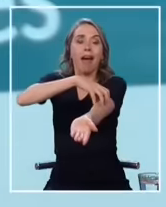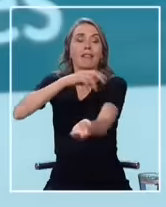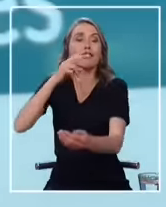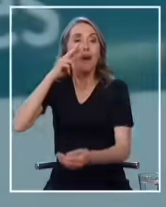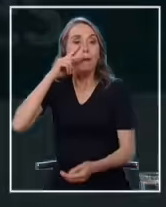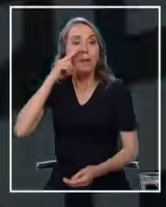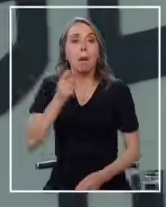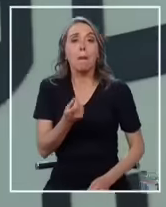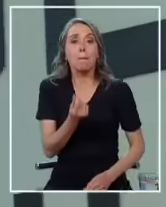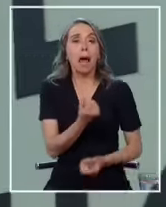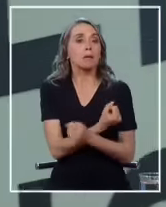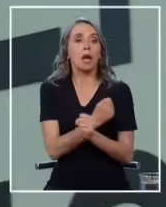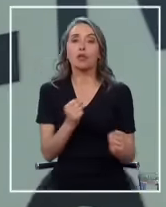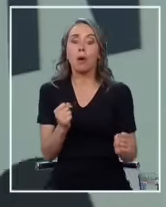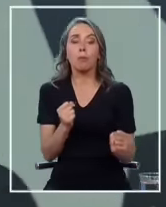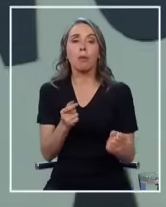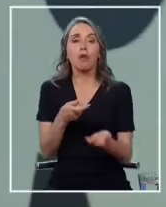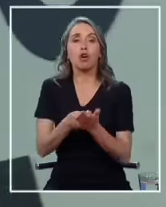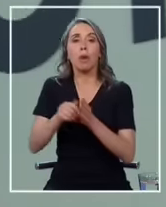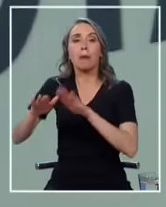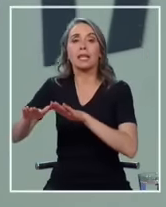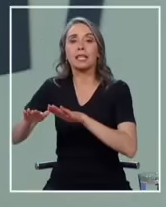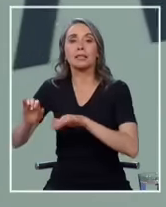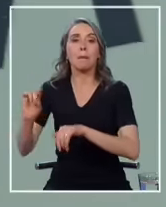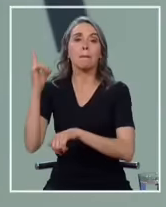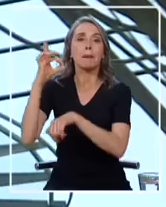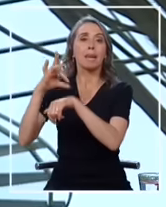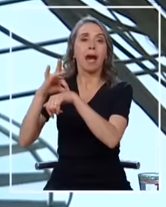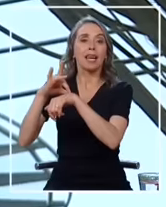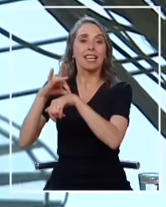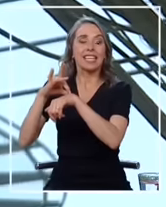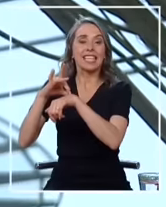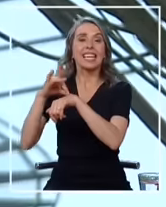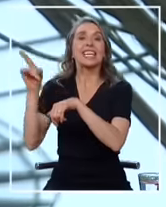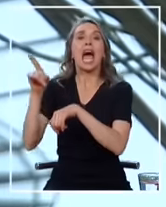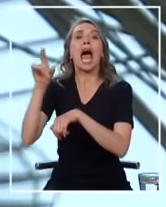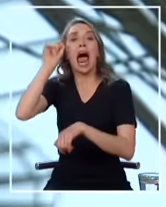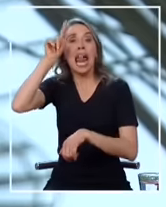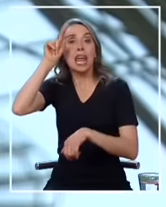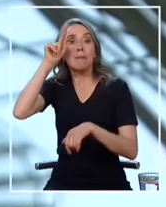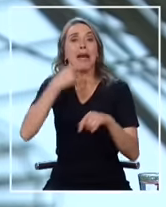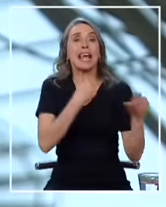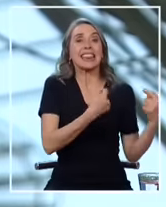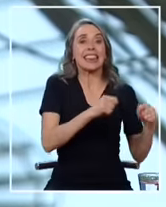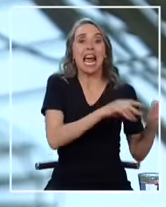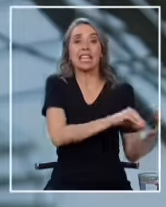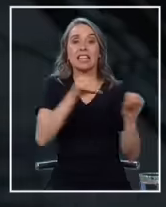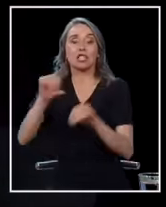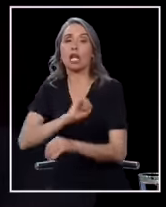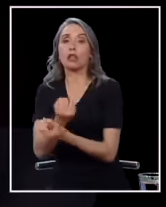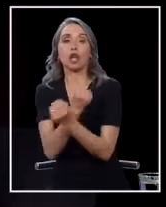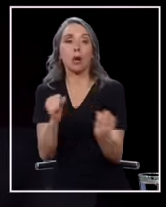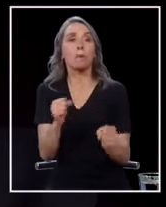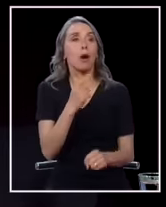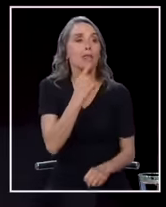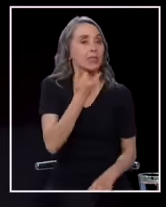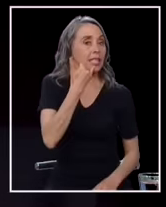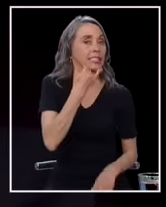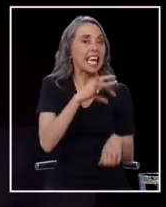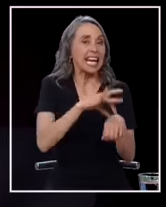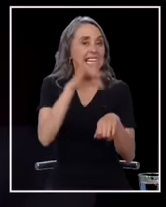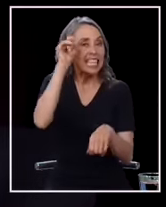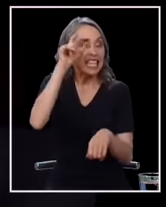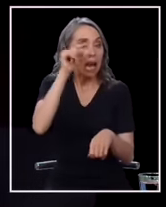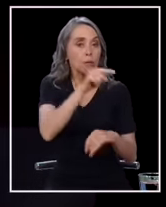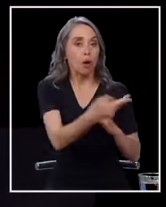ni siquiera el dinero pudo comprar su estadía en la primera clínica a la que intentaron trasladarlo en Santiago. Lo que pasa es que la clínica alemana, que